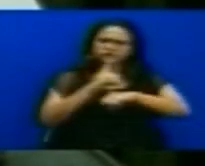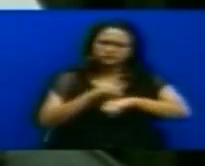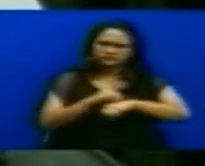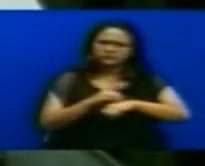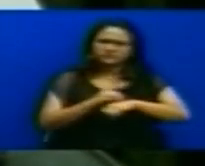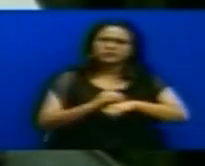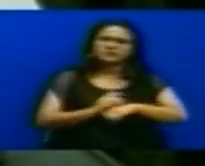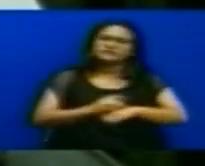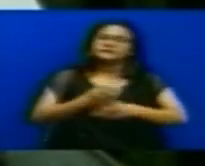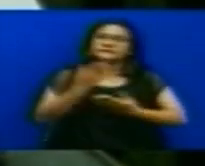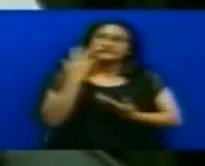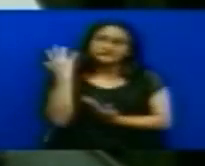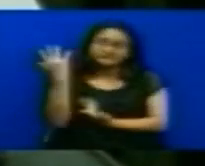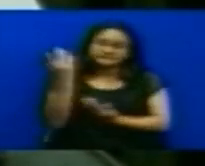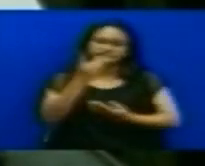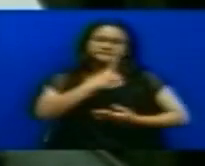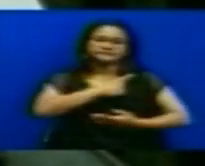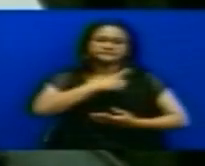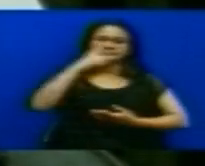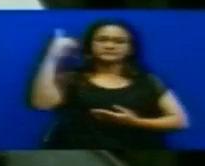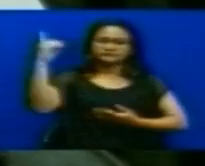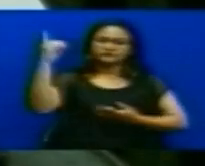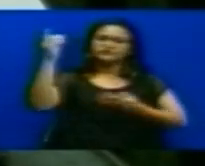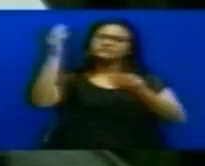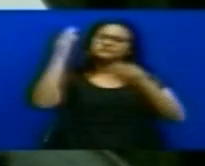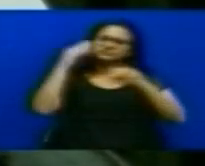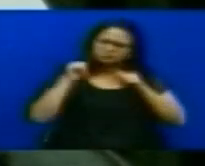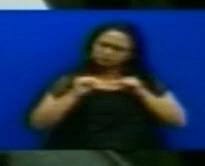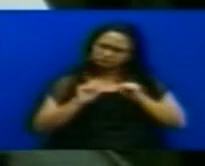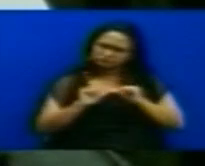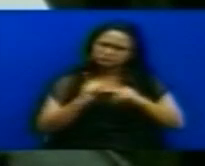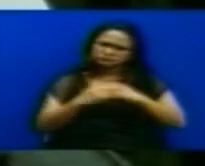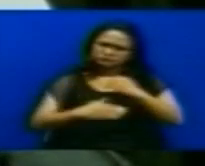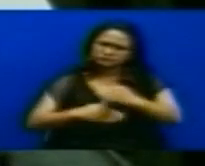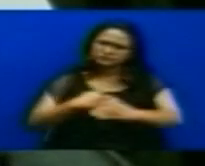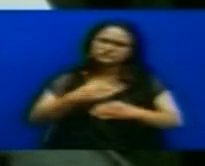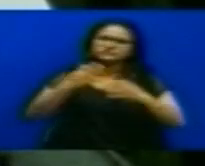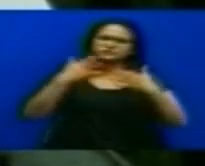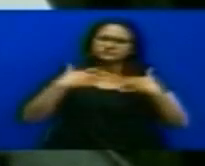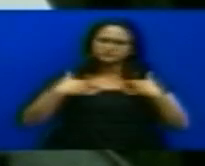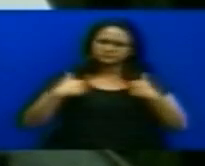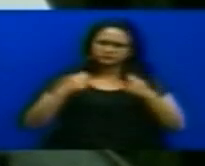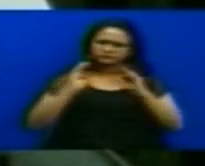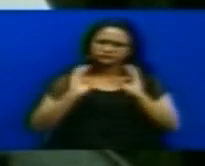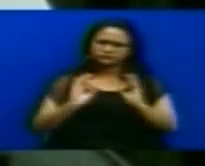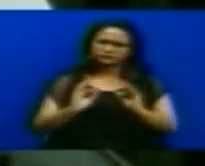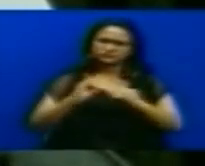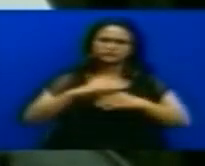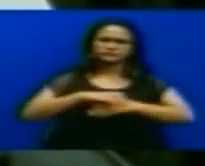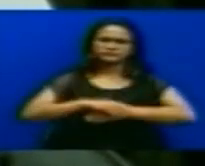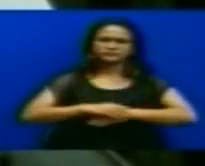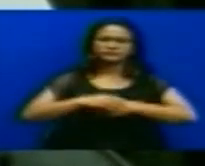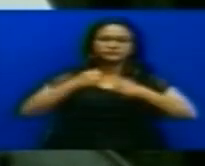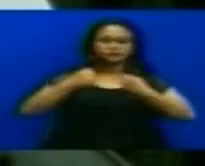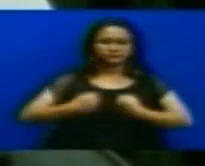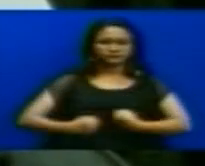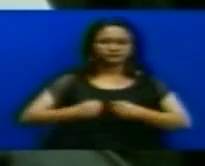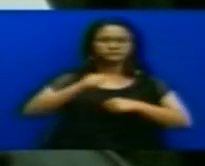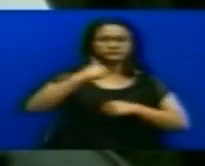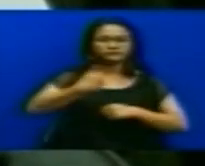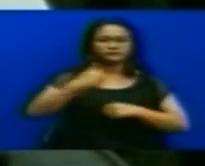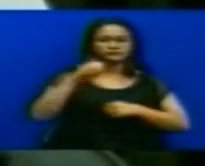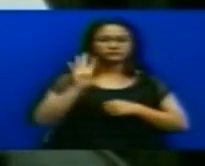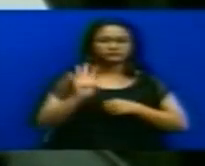Dios mediante en vías de recuperación. Detallamos, una persona varón de